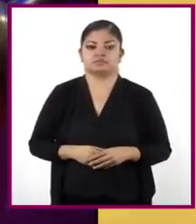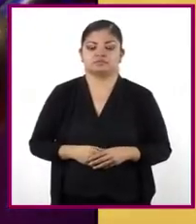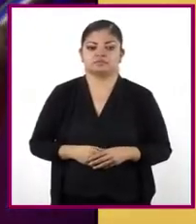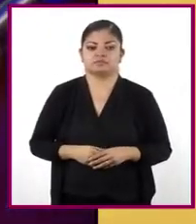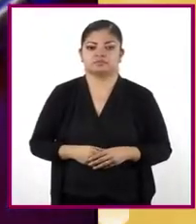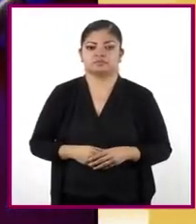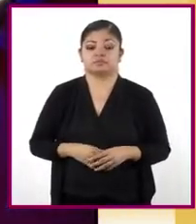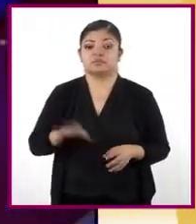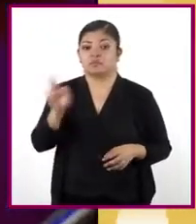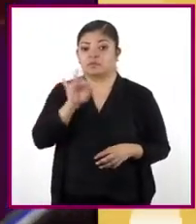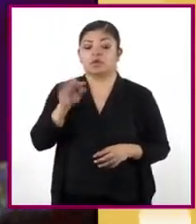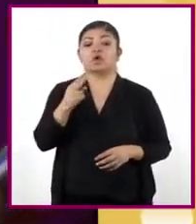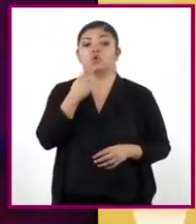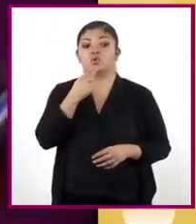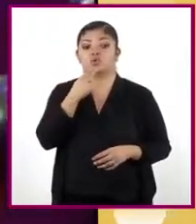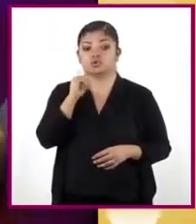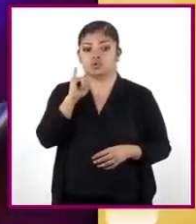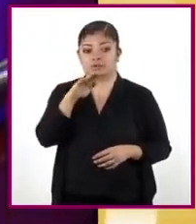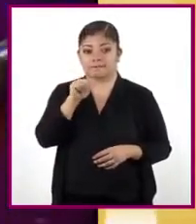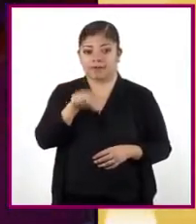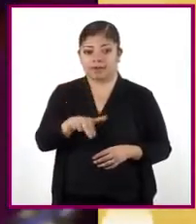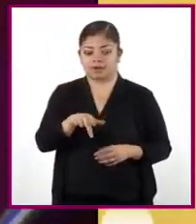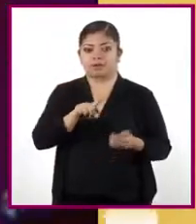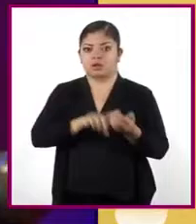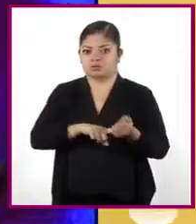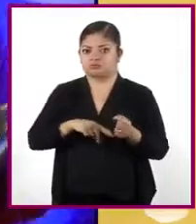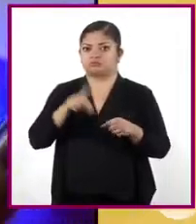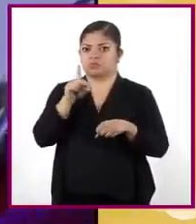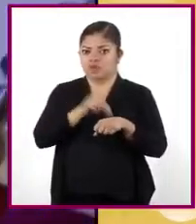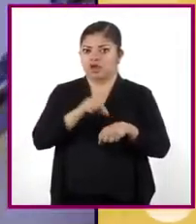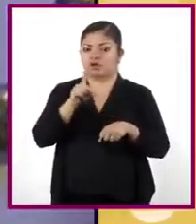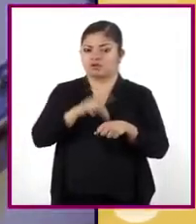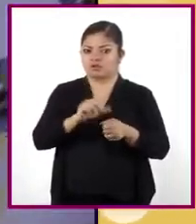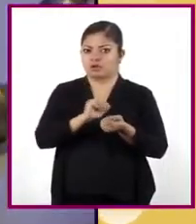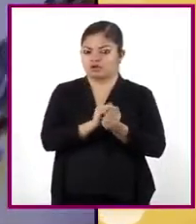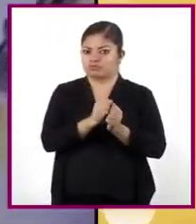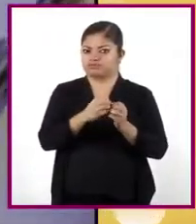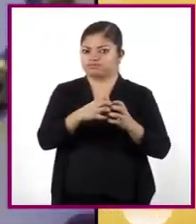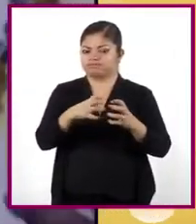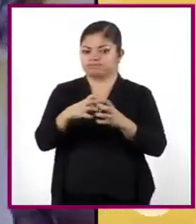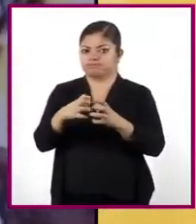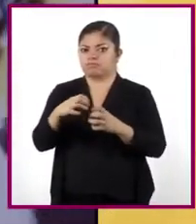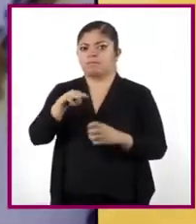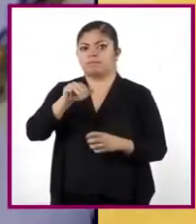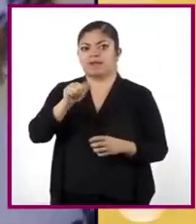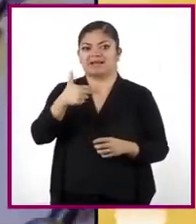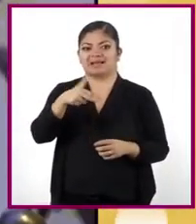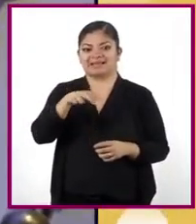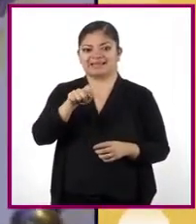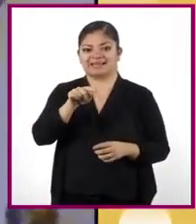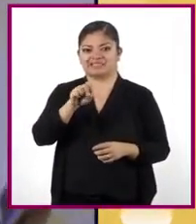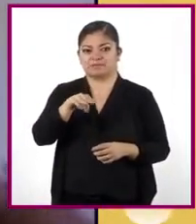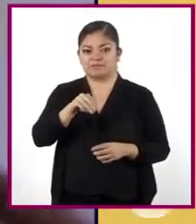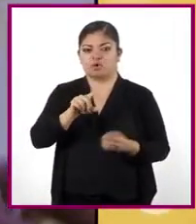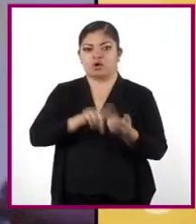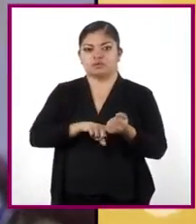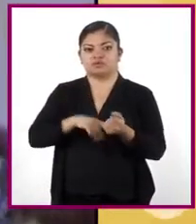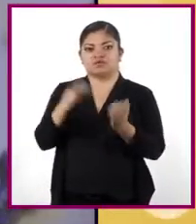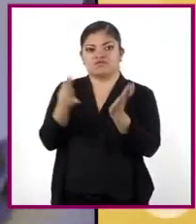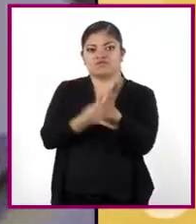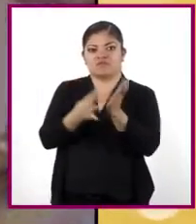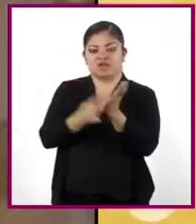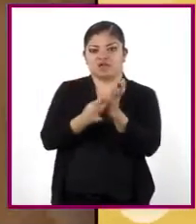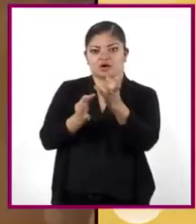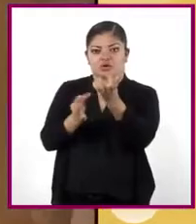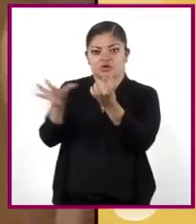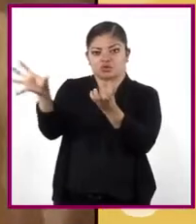Si bien el uso de los imanes ha aumentado día con día, el término magnetismo, que es la propiedad de atraer metales,